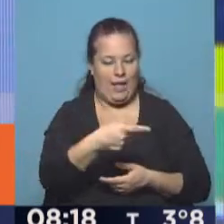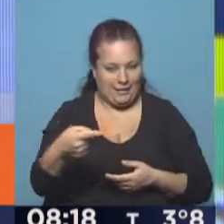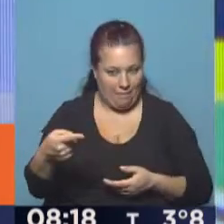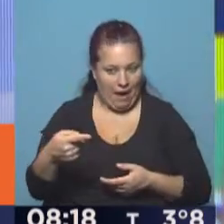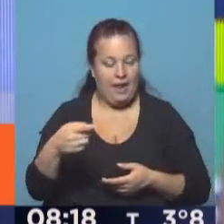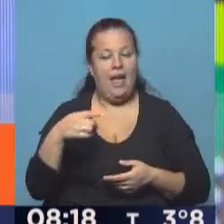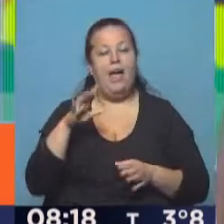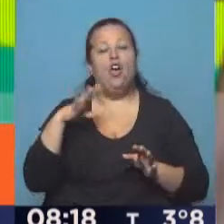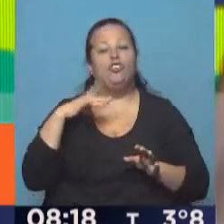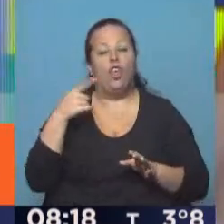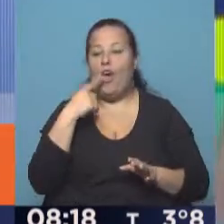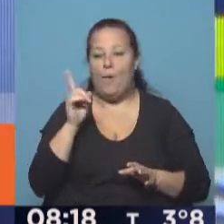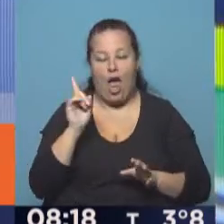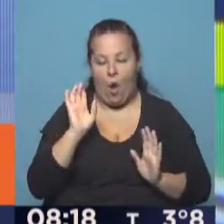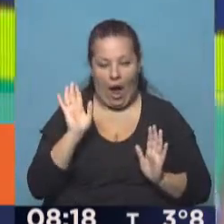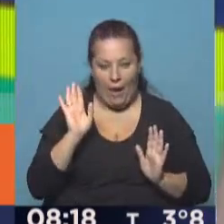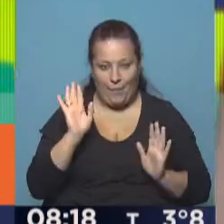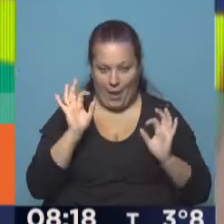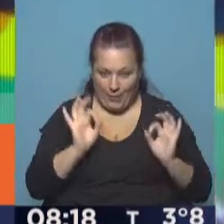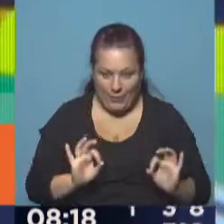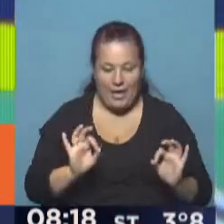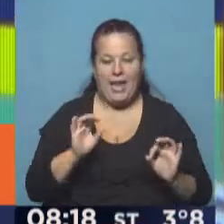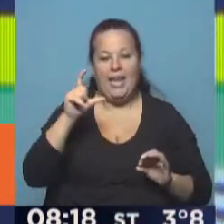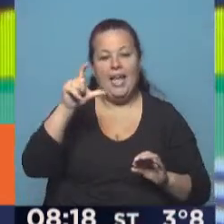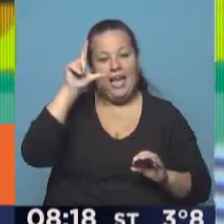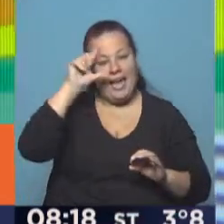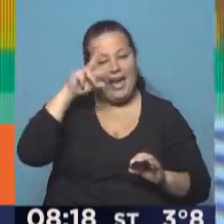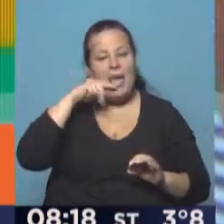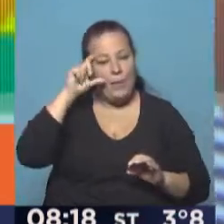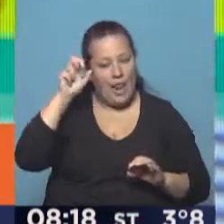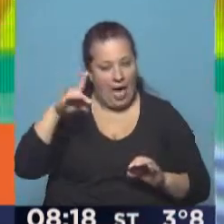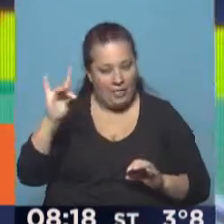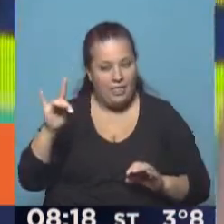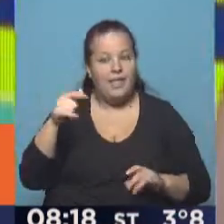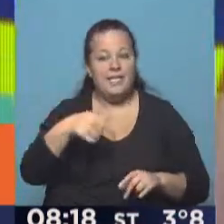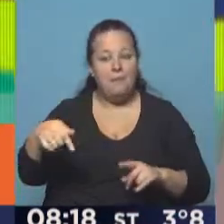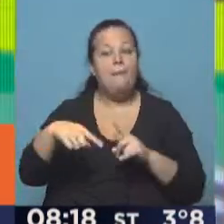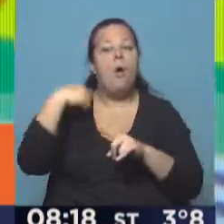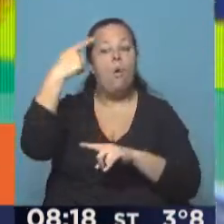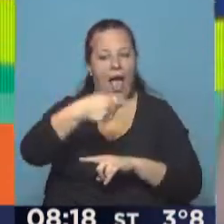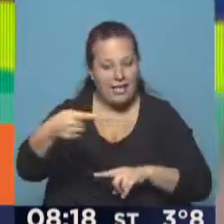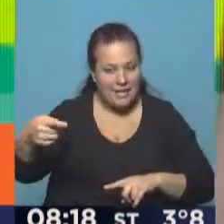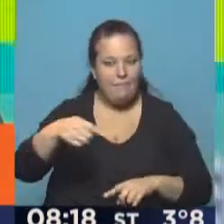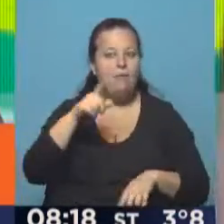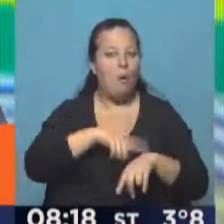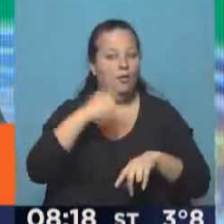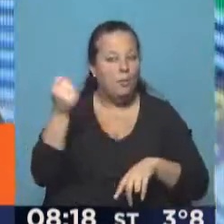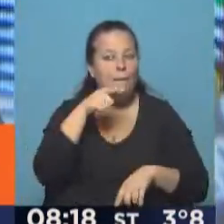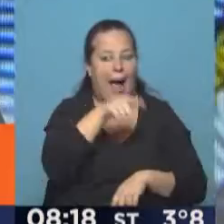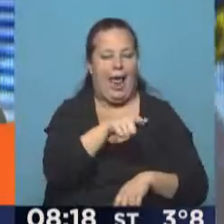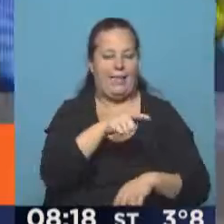Claro. Todavía no hablaron muy bien Es cierto. en Cleveland esta semana, pero la semana que viene es una gran oportunidad para